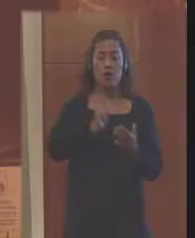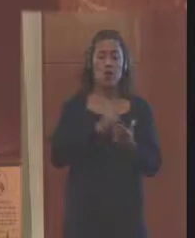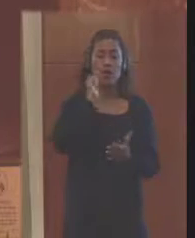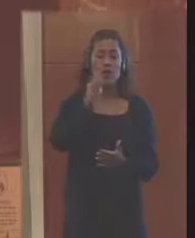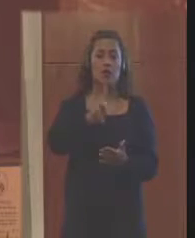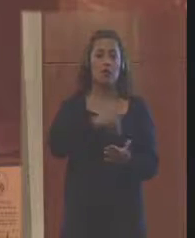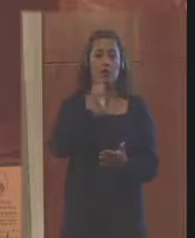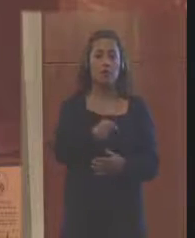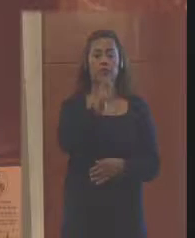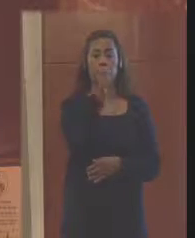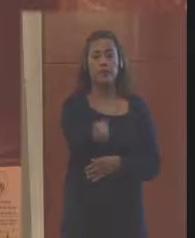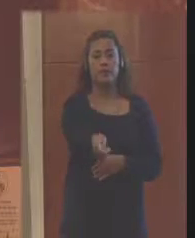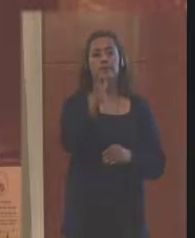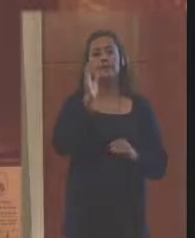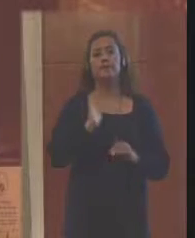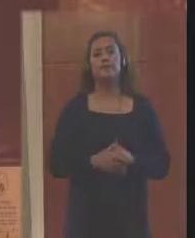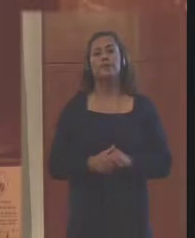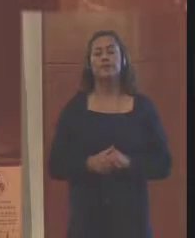la sociedad.